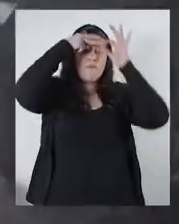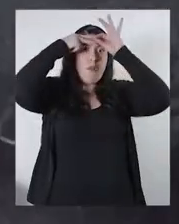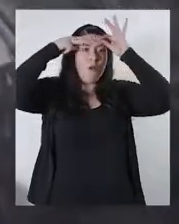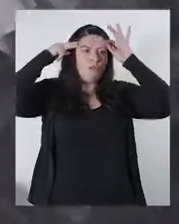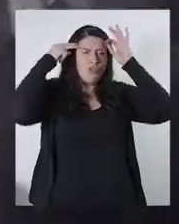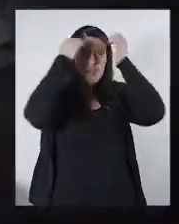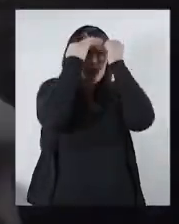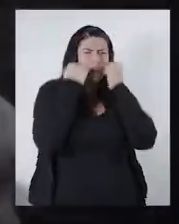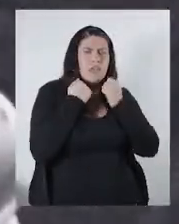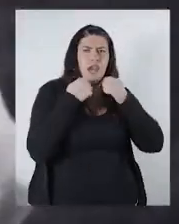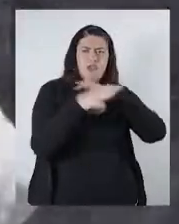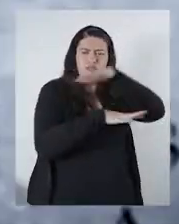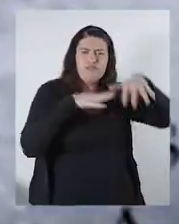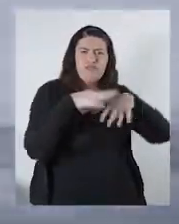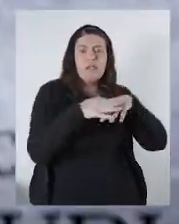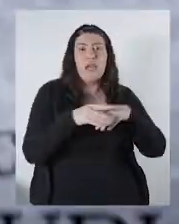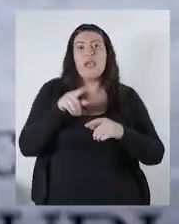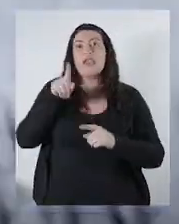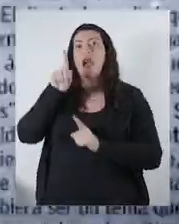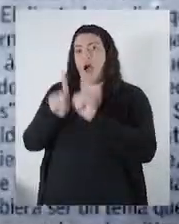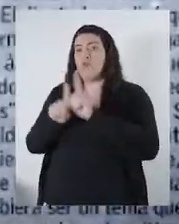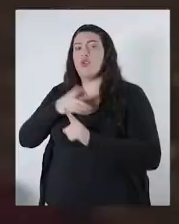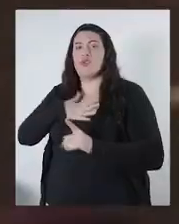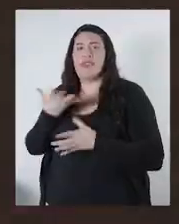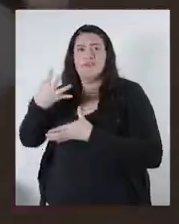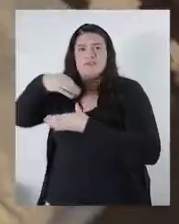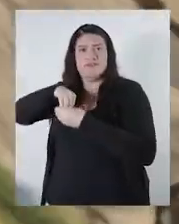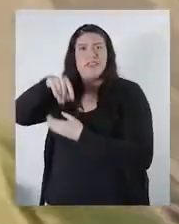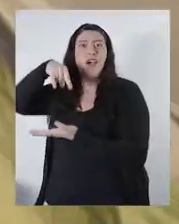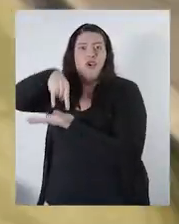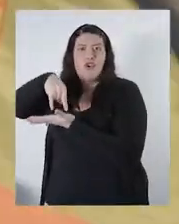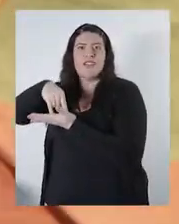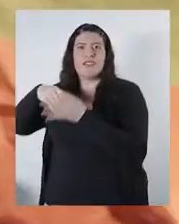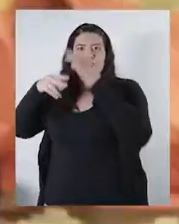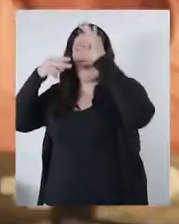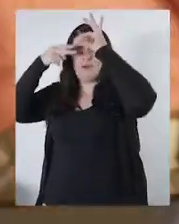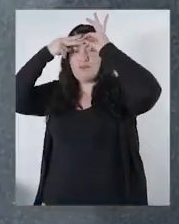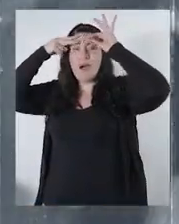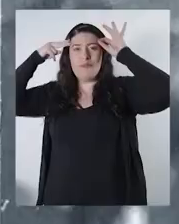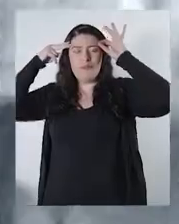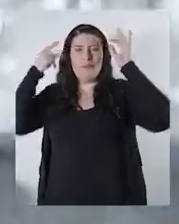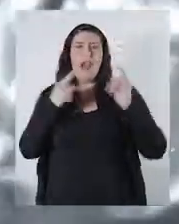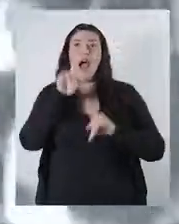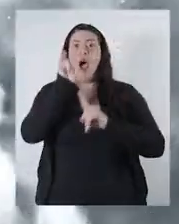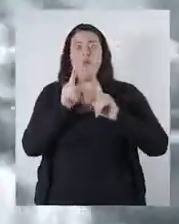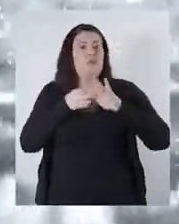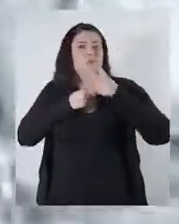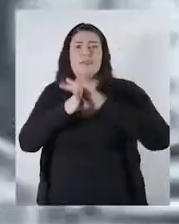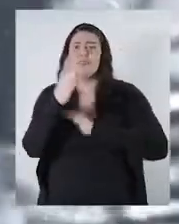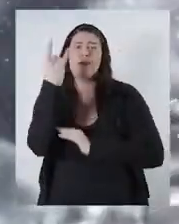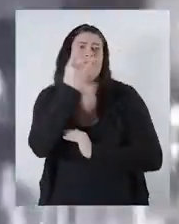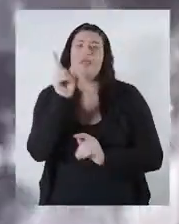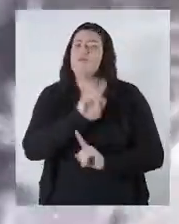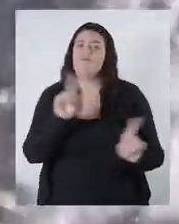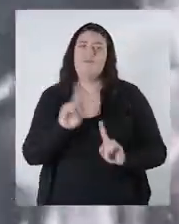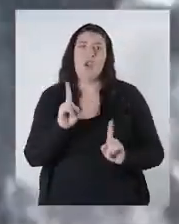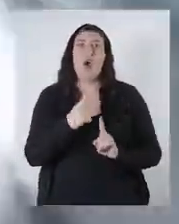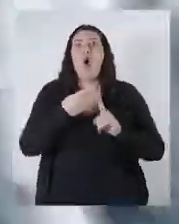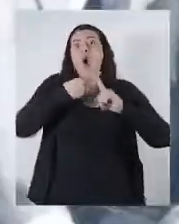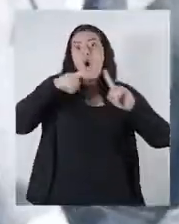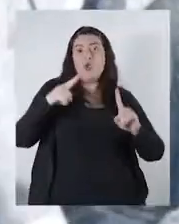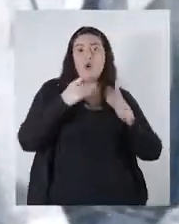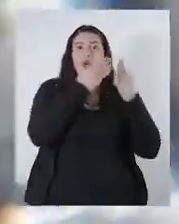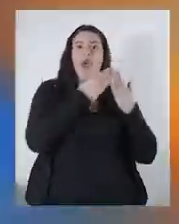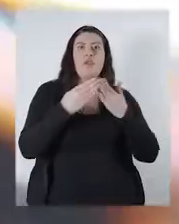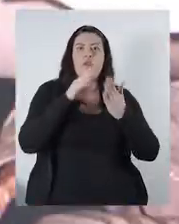creen que el mapuche es terrorista y en el que quiere al mapuche en el Congreso. Vives en un país que no llega a la universidad, pero